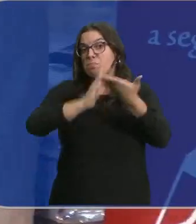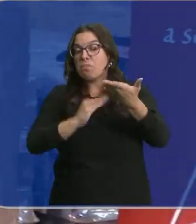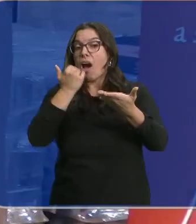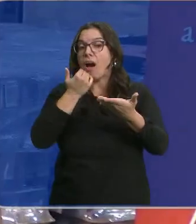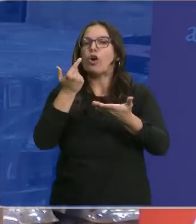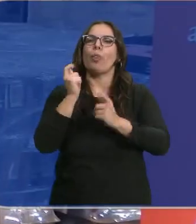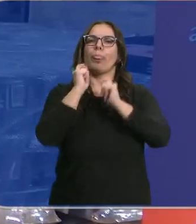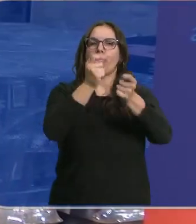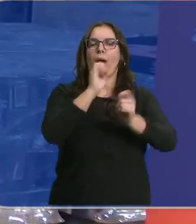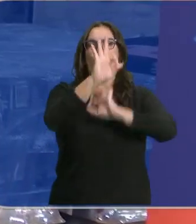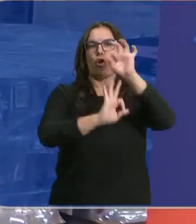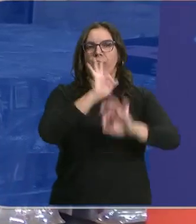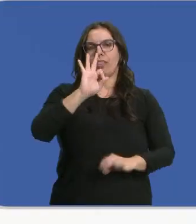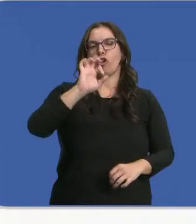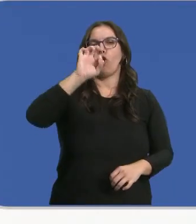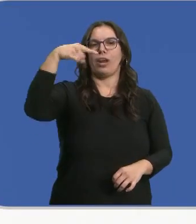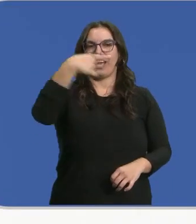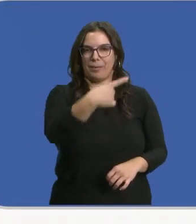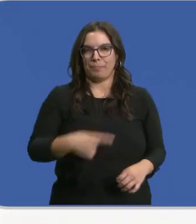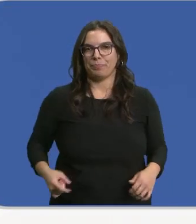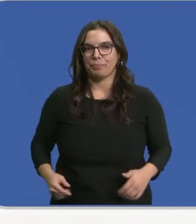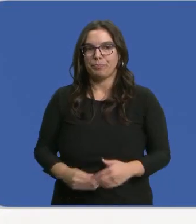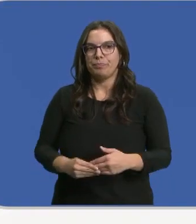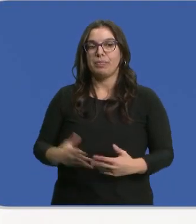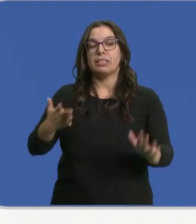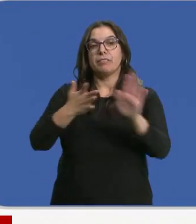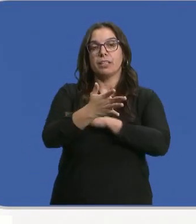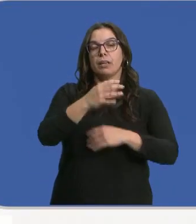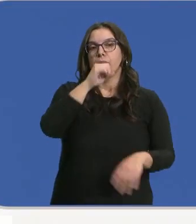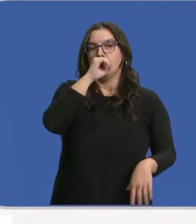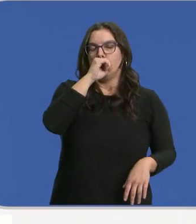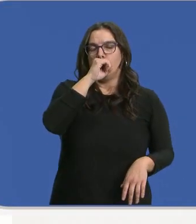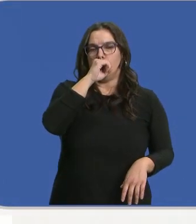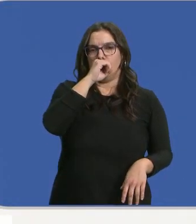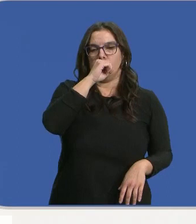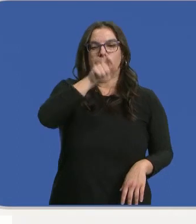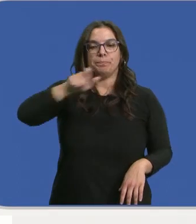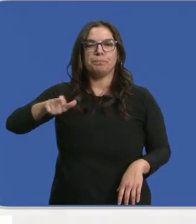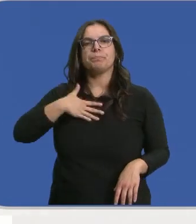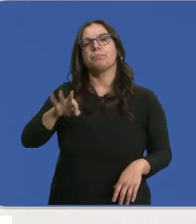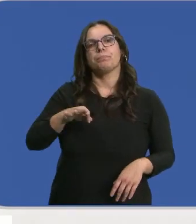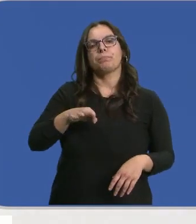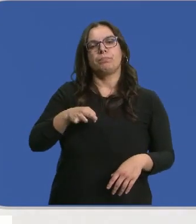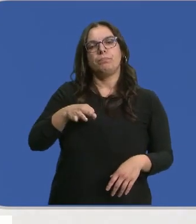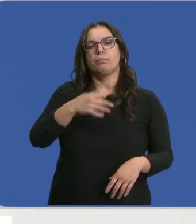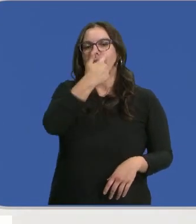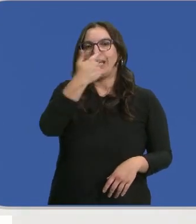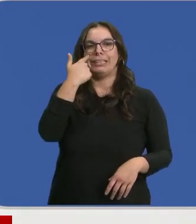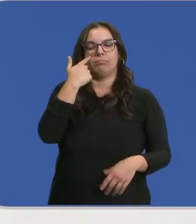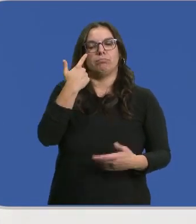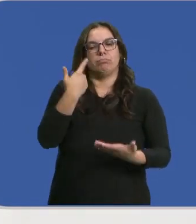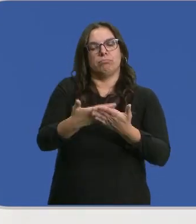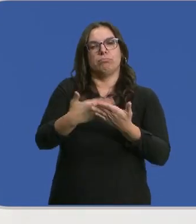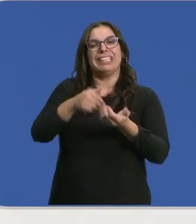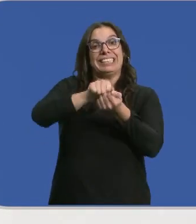a organizaciones sin ánimo de lucro. Consiste en que la gente pueda testar una parte de su herencia,